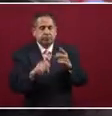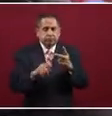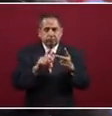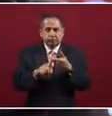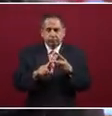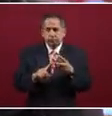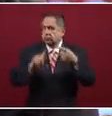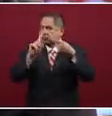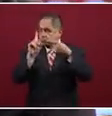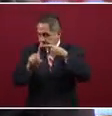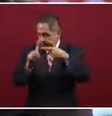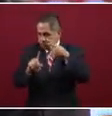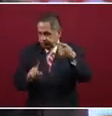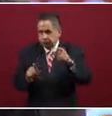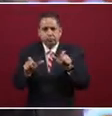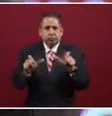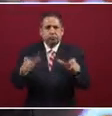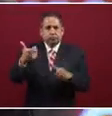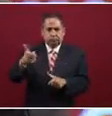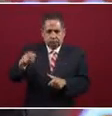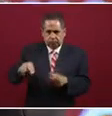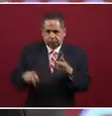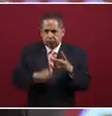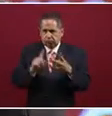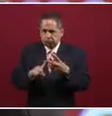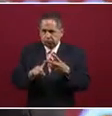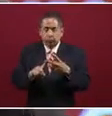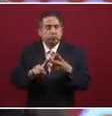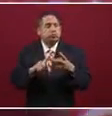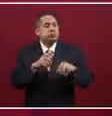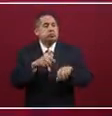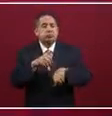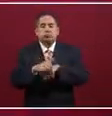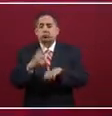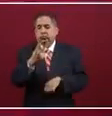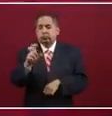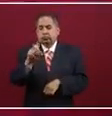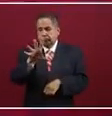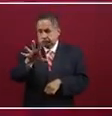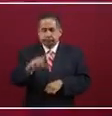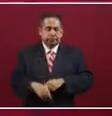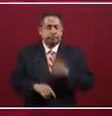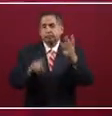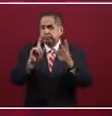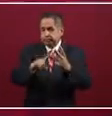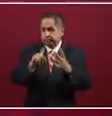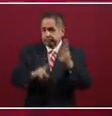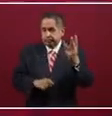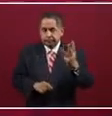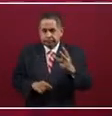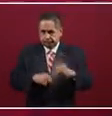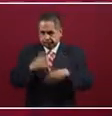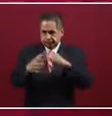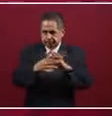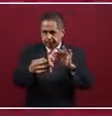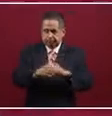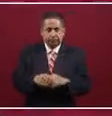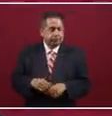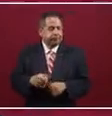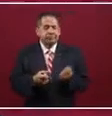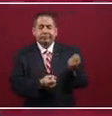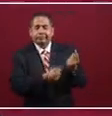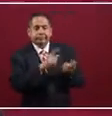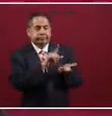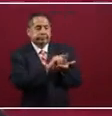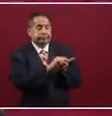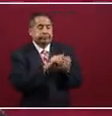el punto 1 es de la Guardia Nacional, el punto 2 es la 235. Punto 3, lo explico porque hay tweets